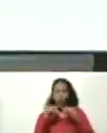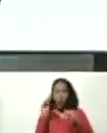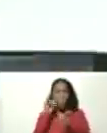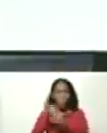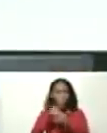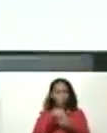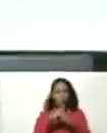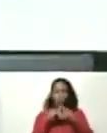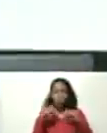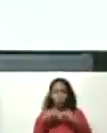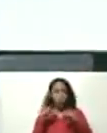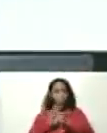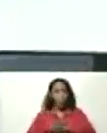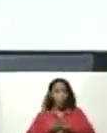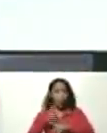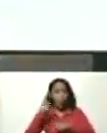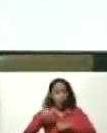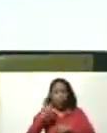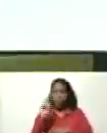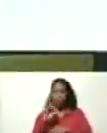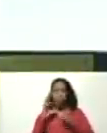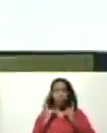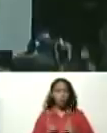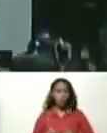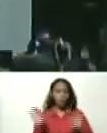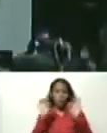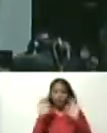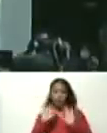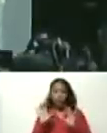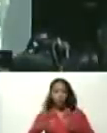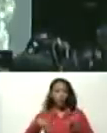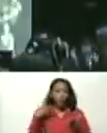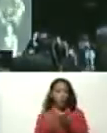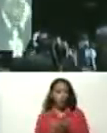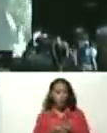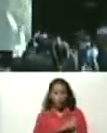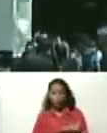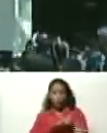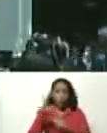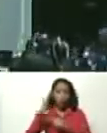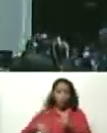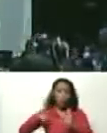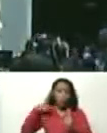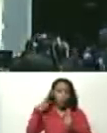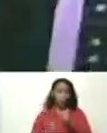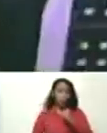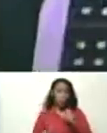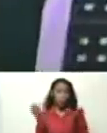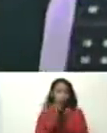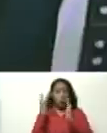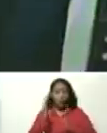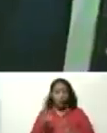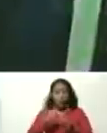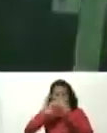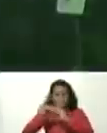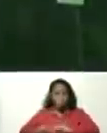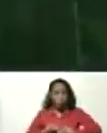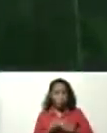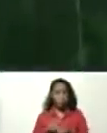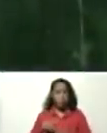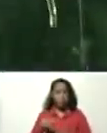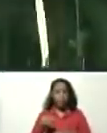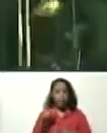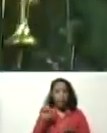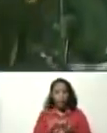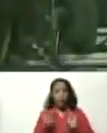mi comandante, porque aquí no vamos a descansar hasta que esté la última escuela reparada. Ya está la ministra de Educación